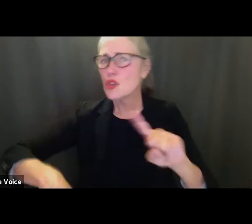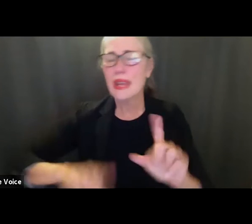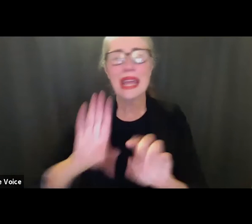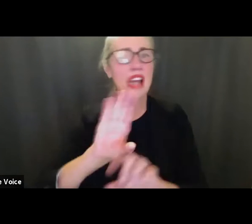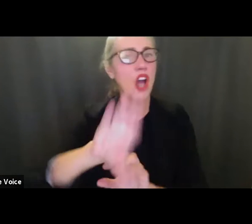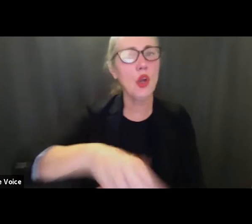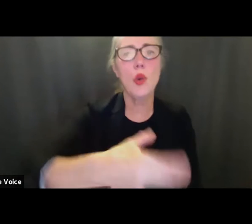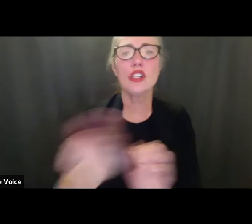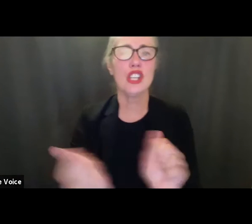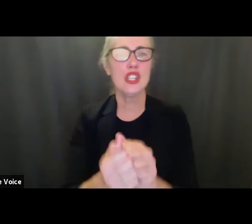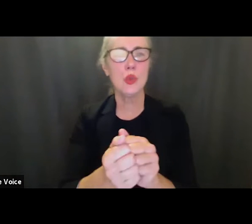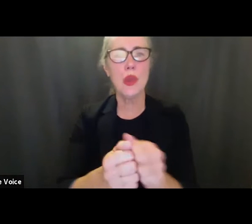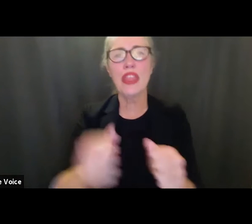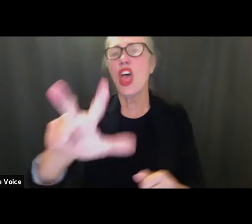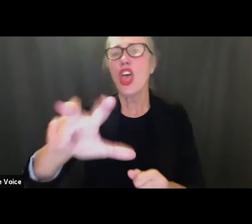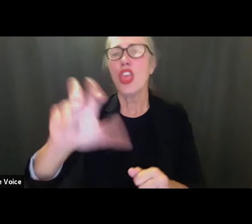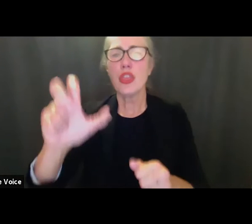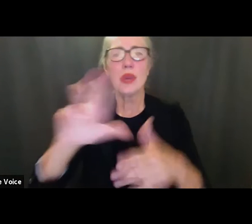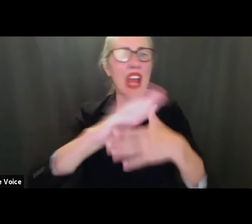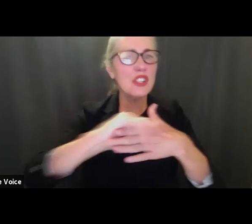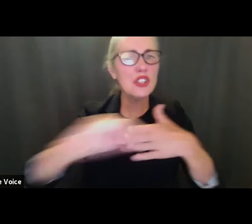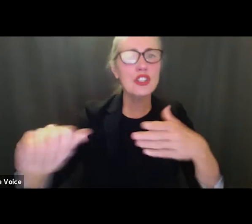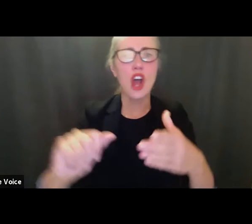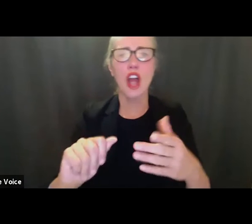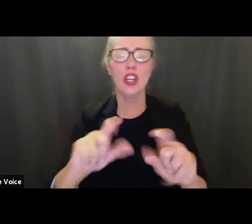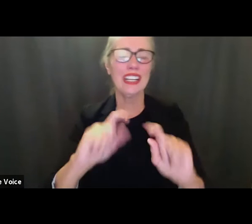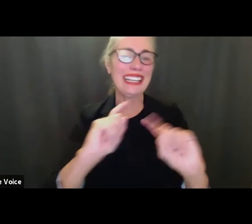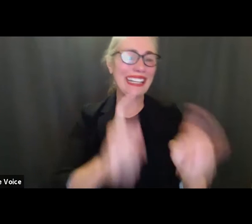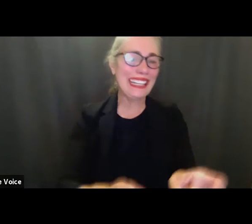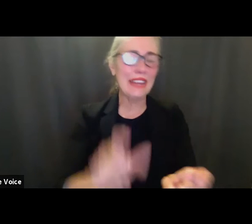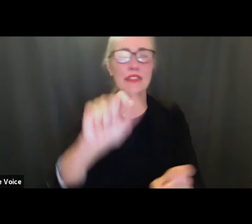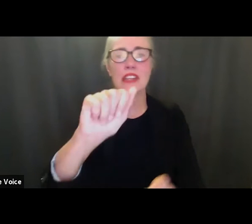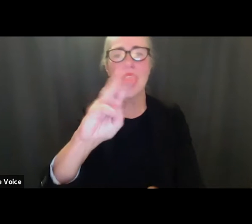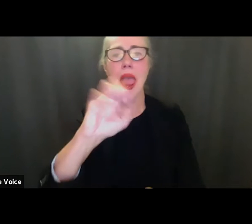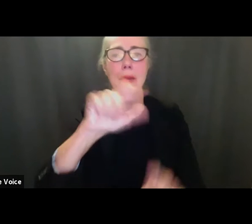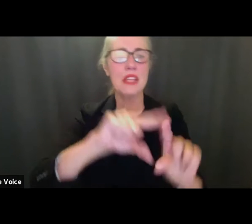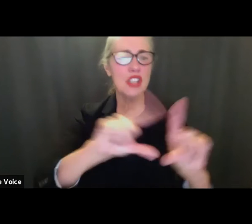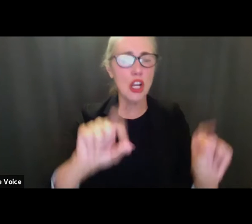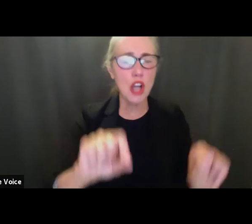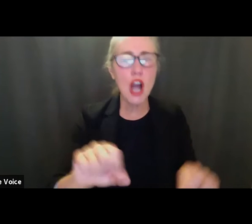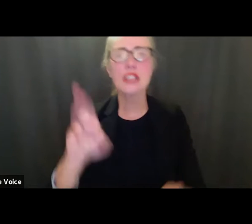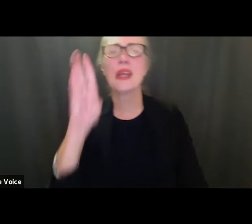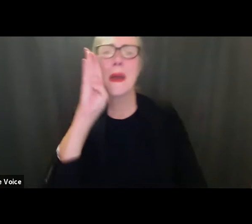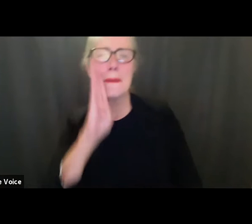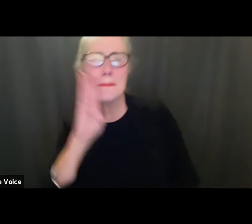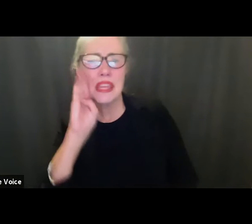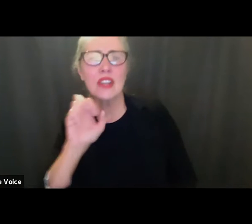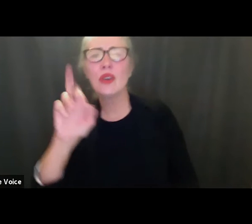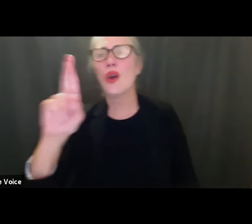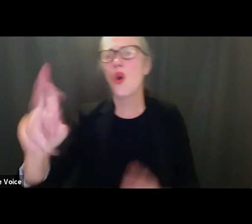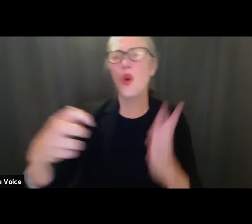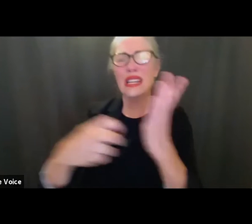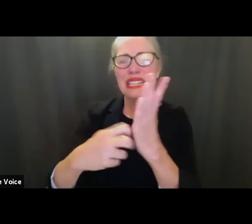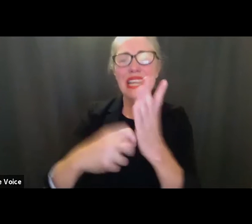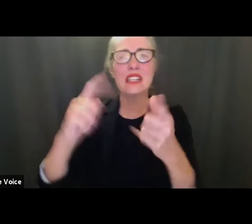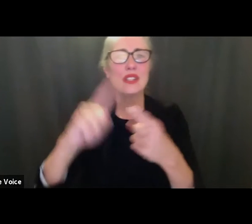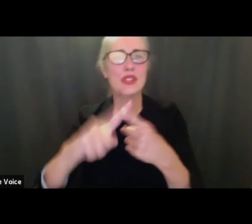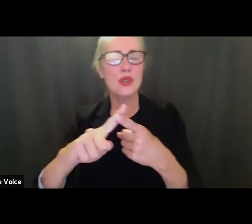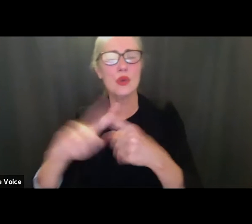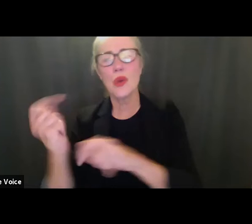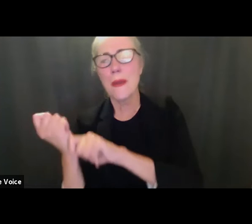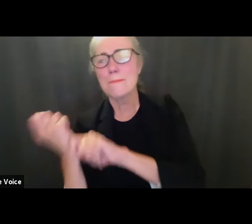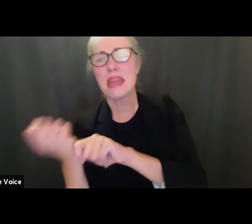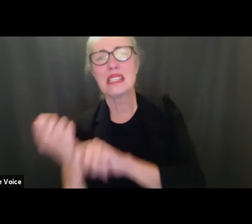solamente tarjetas de Amazon de $300 o cerveza o boletos de Dodgers. Estos son nuestros hijos que